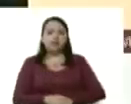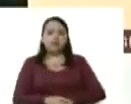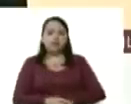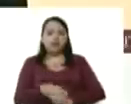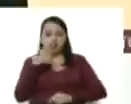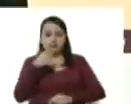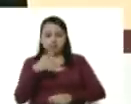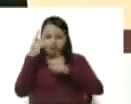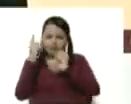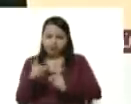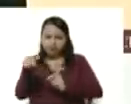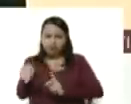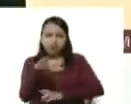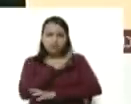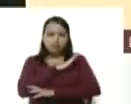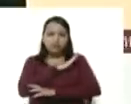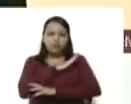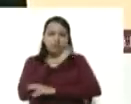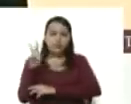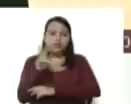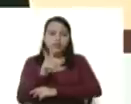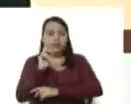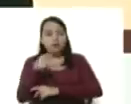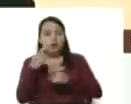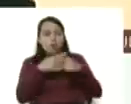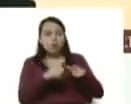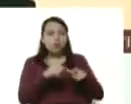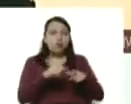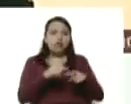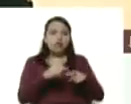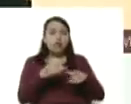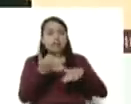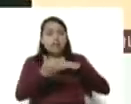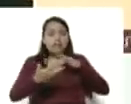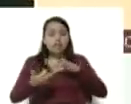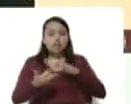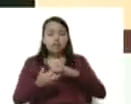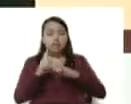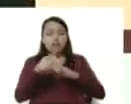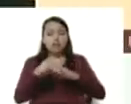venezolana sobre la isla de Anacoco y la fachada atlántica.